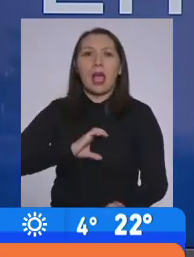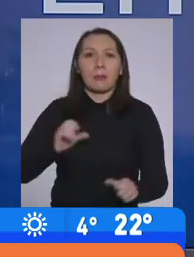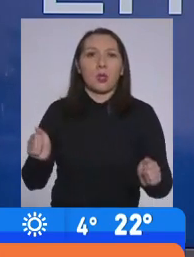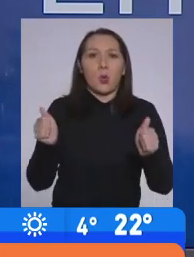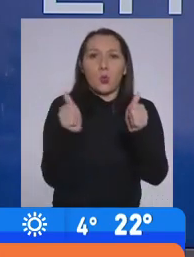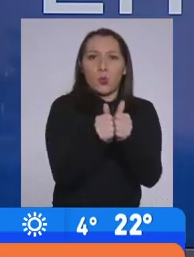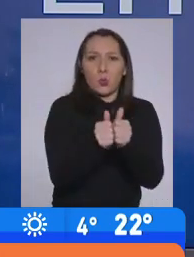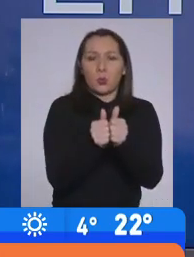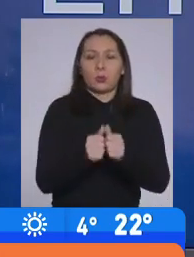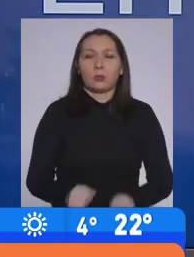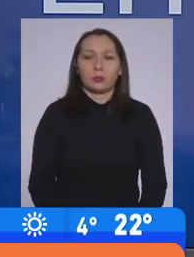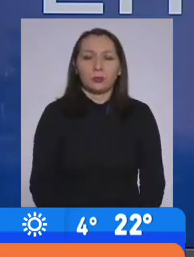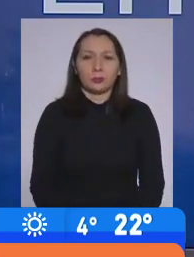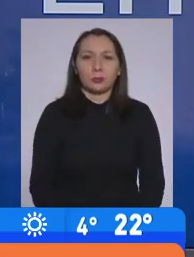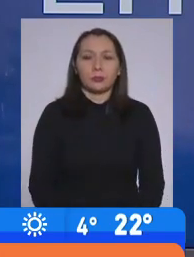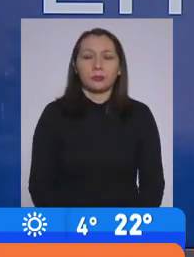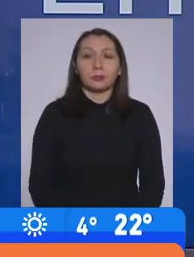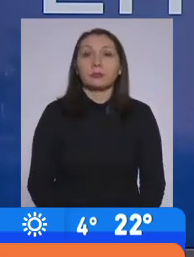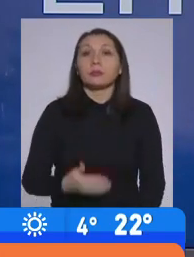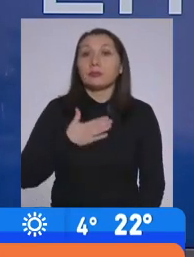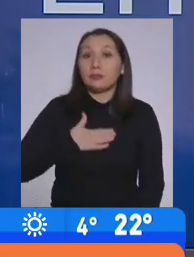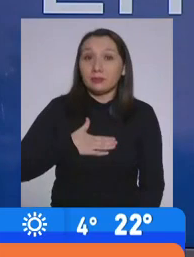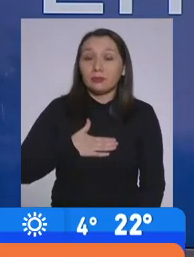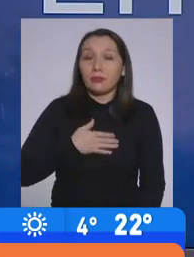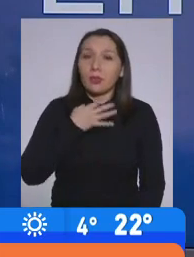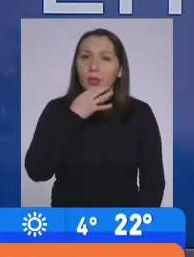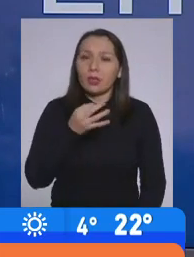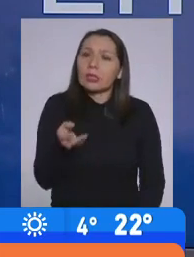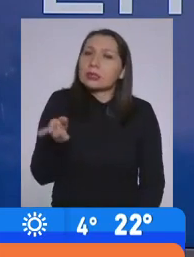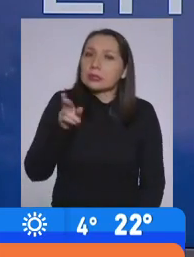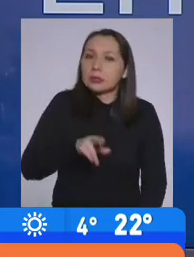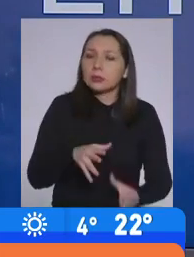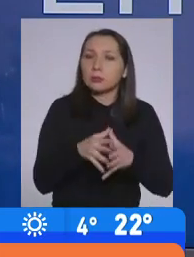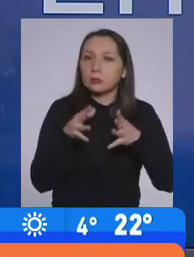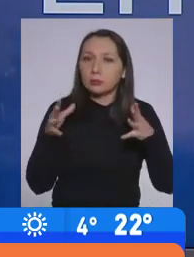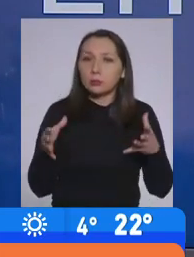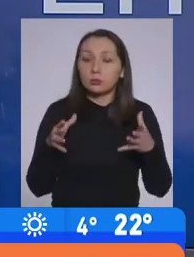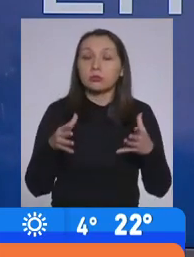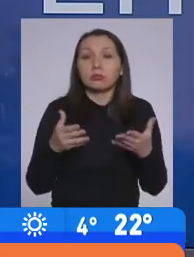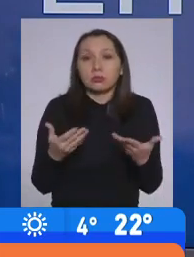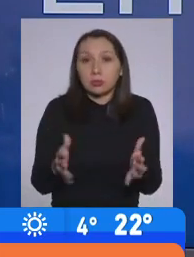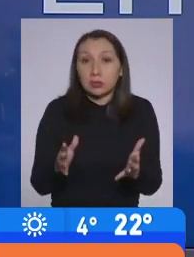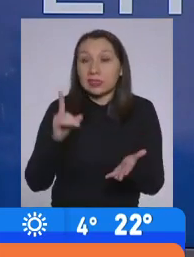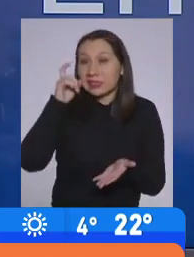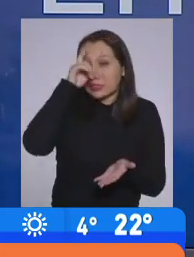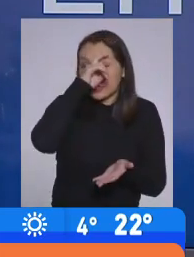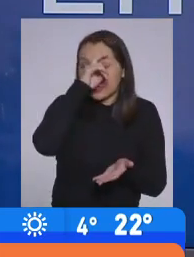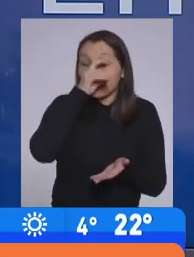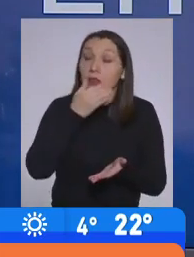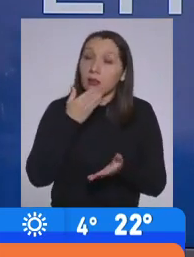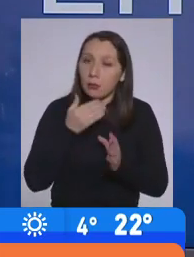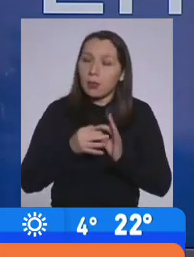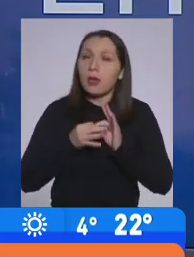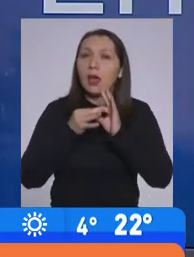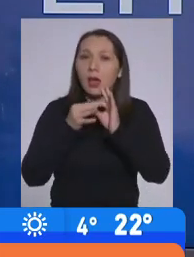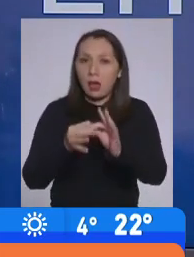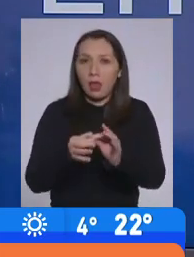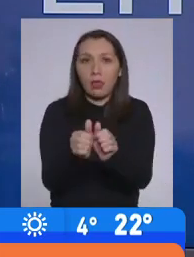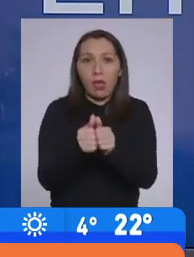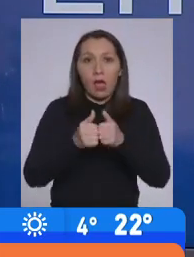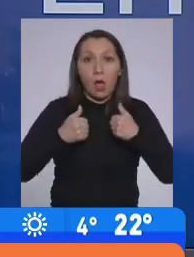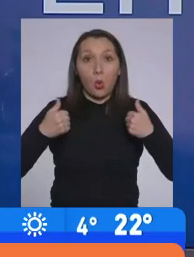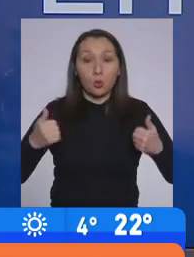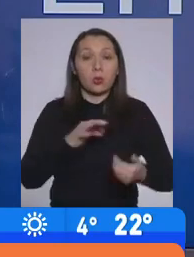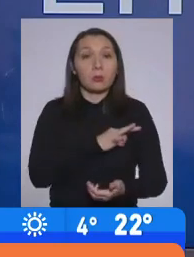y head coach quiero ser muy enfática porque ha sido difícil y agradezco a las